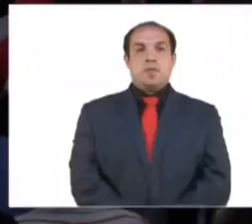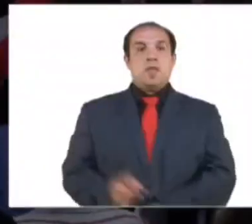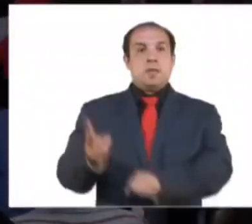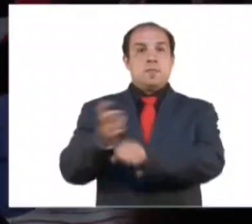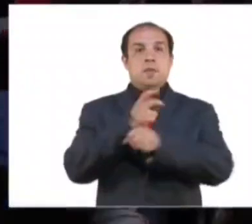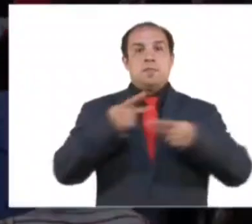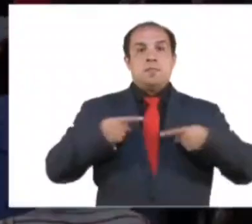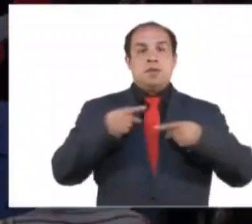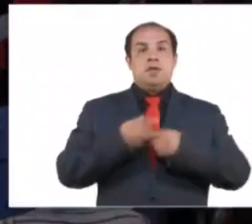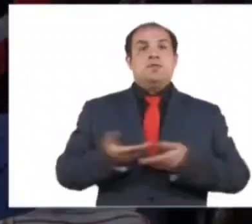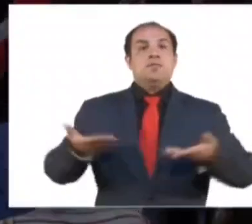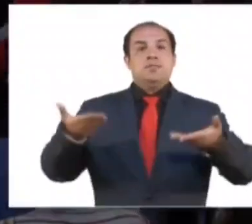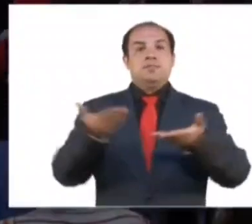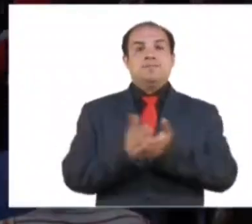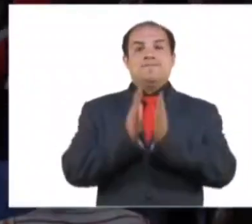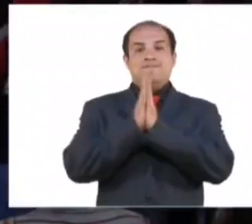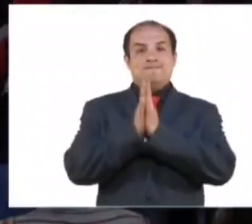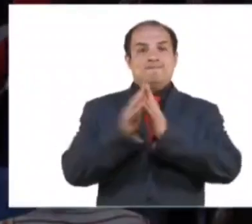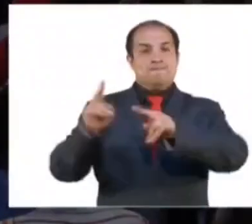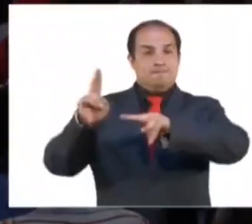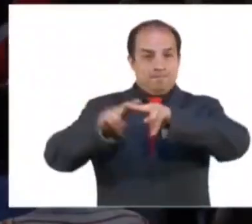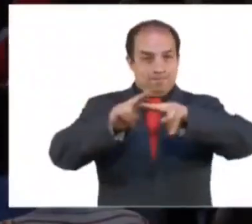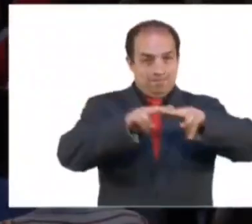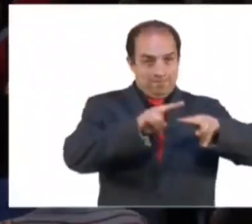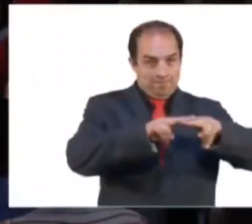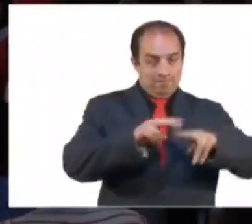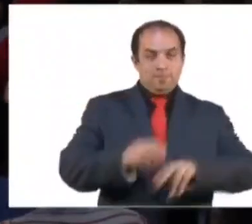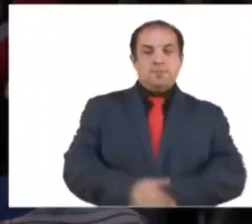todos los presentes favor de tomar sus lugares. Muchas gracias.